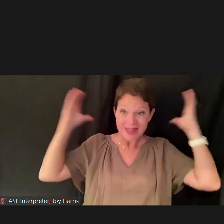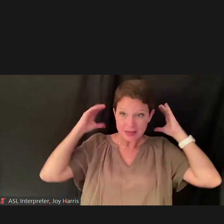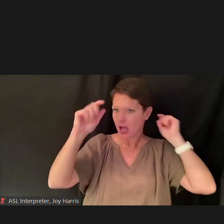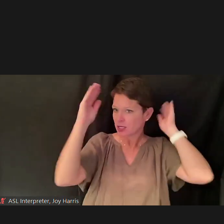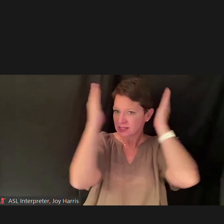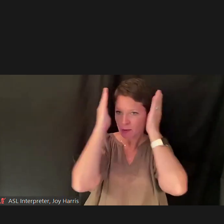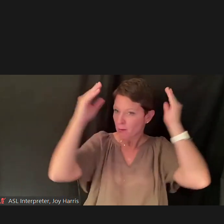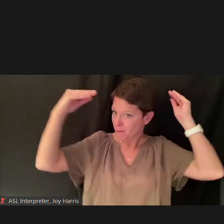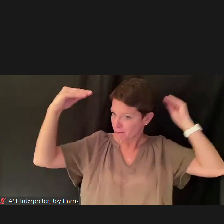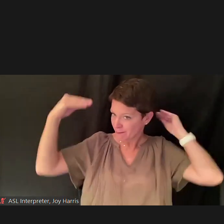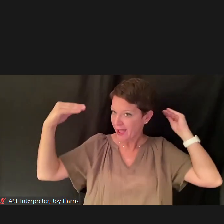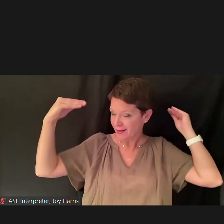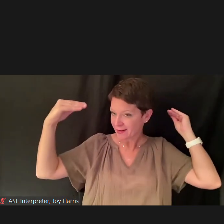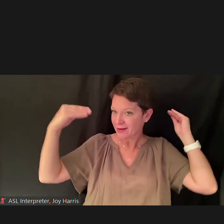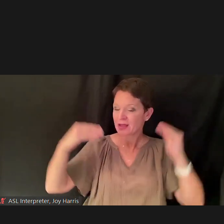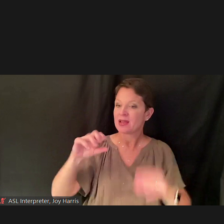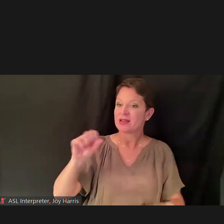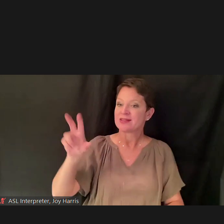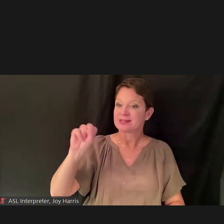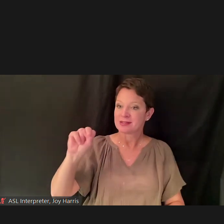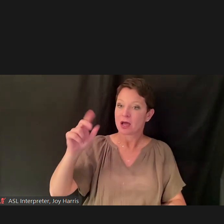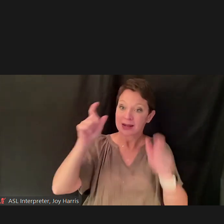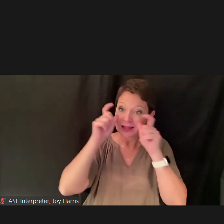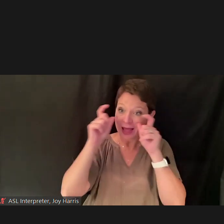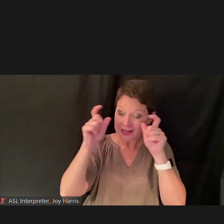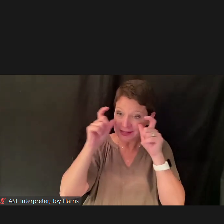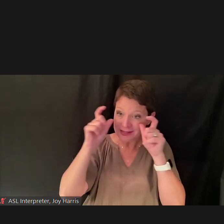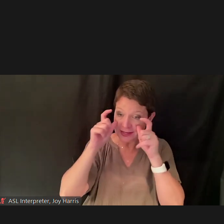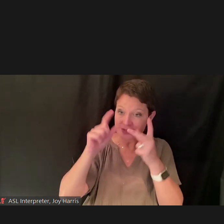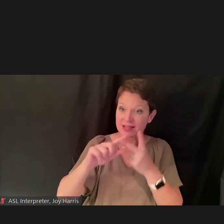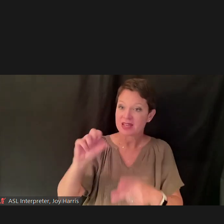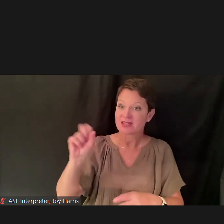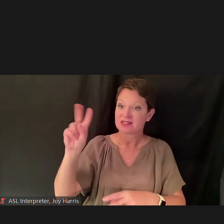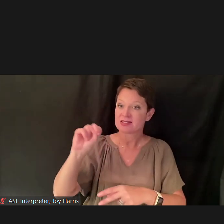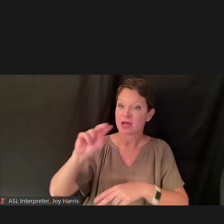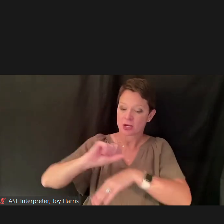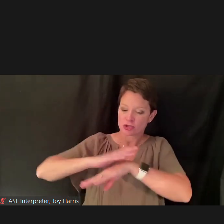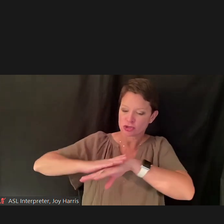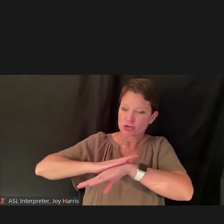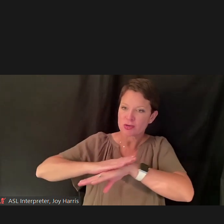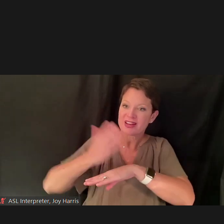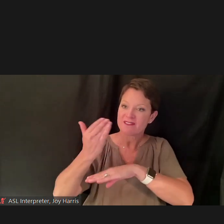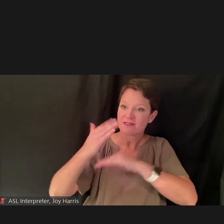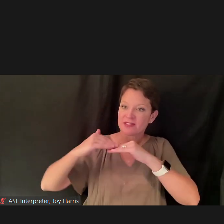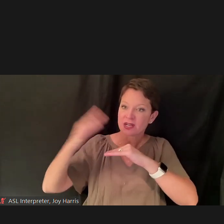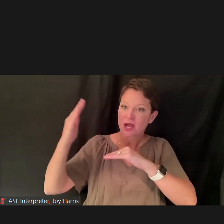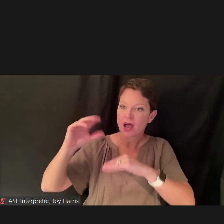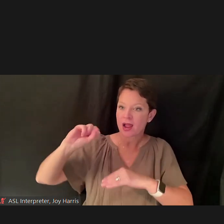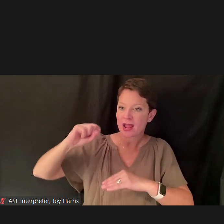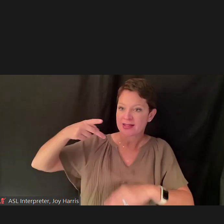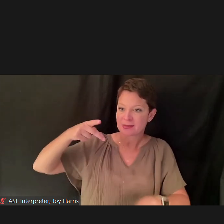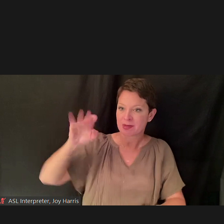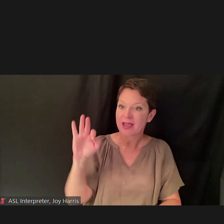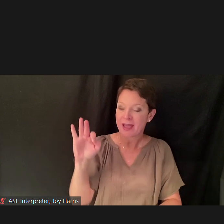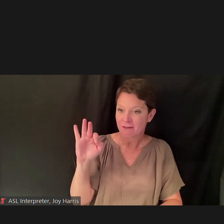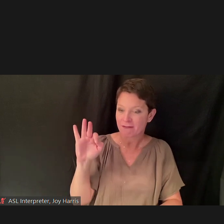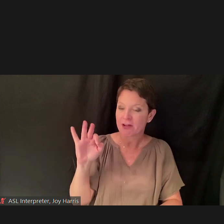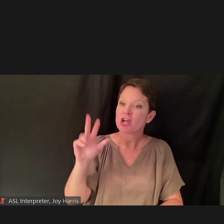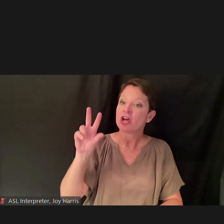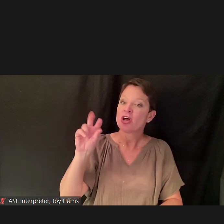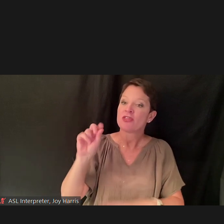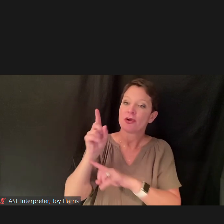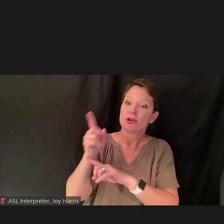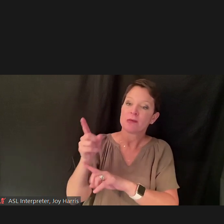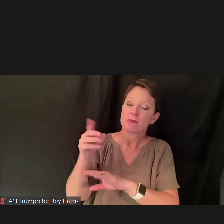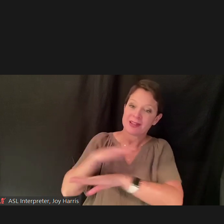utilizando un sombrero de ala ancha, aplicando bloqueador solar de 15 o más